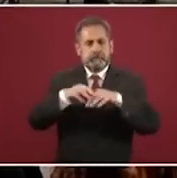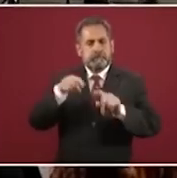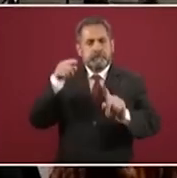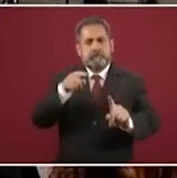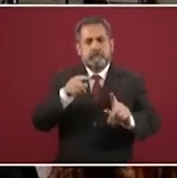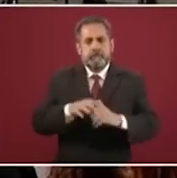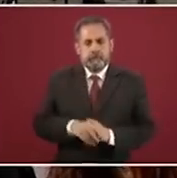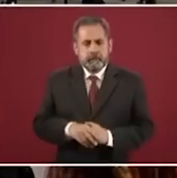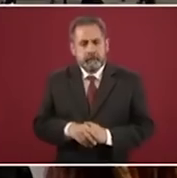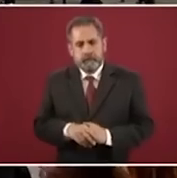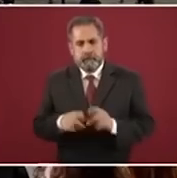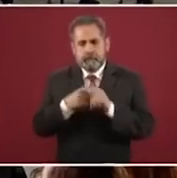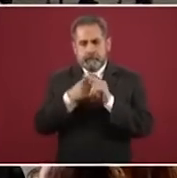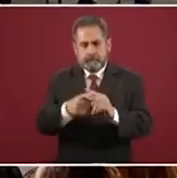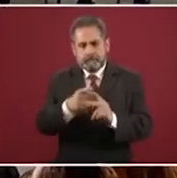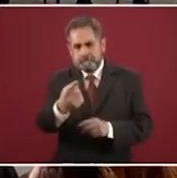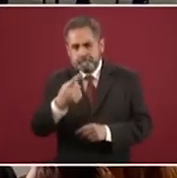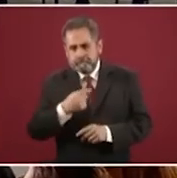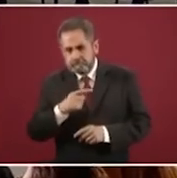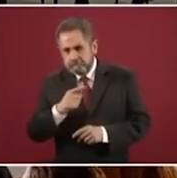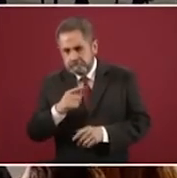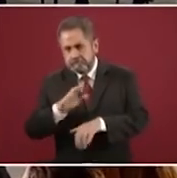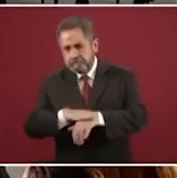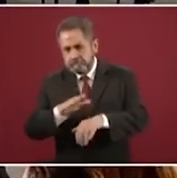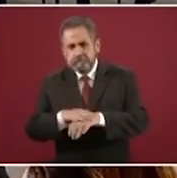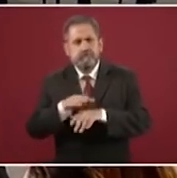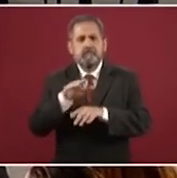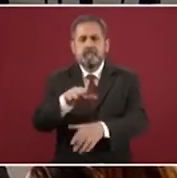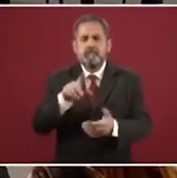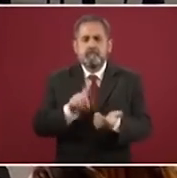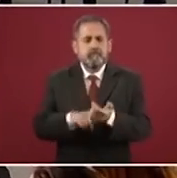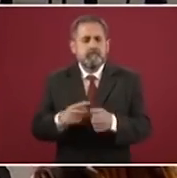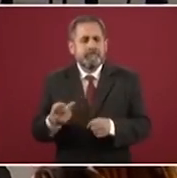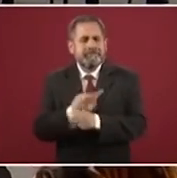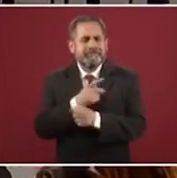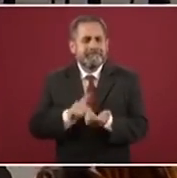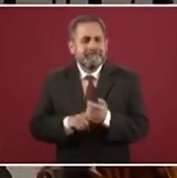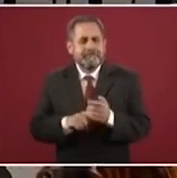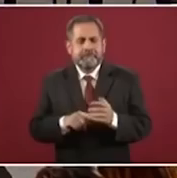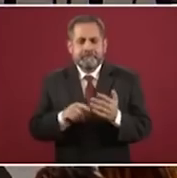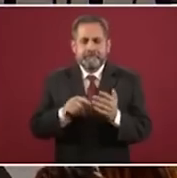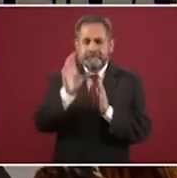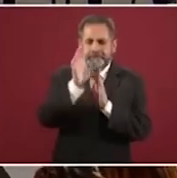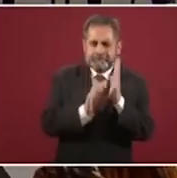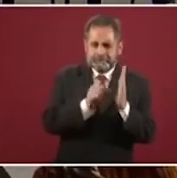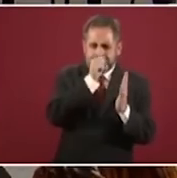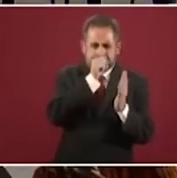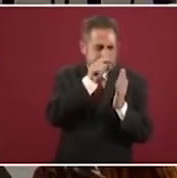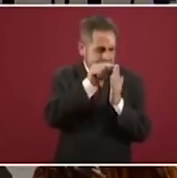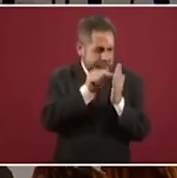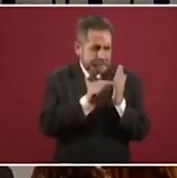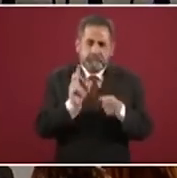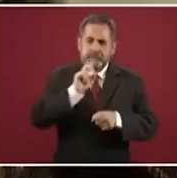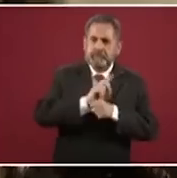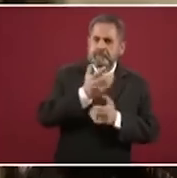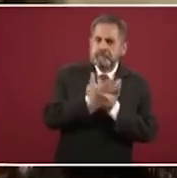y tomaré desde el principio su gestión de los puentes, porque el calendario tipo A en el